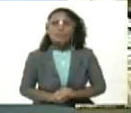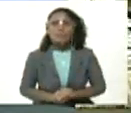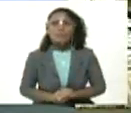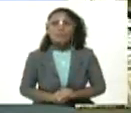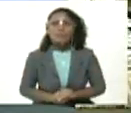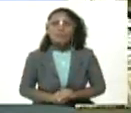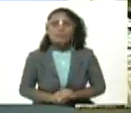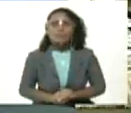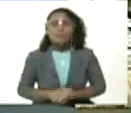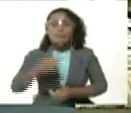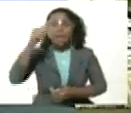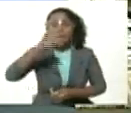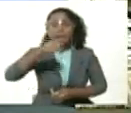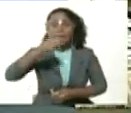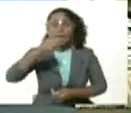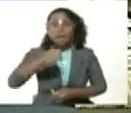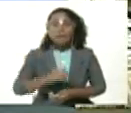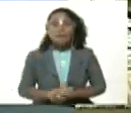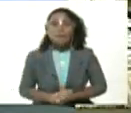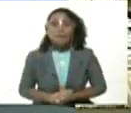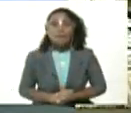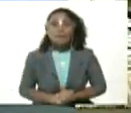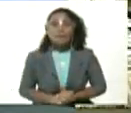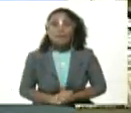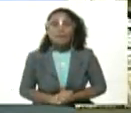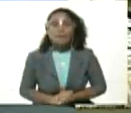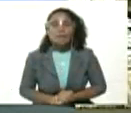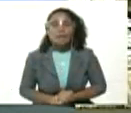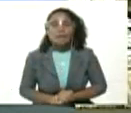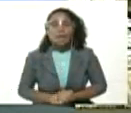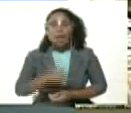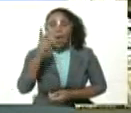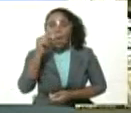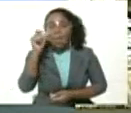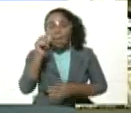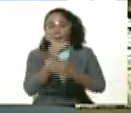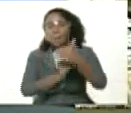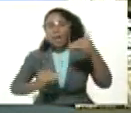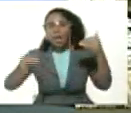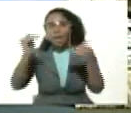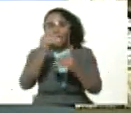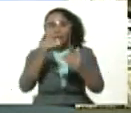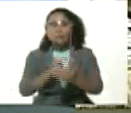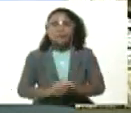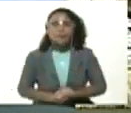a partir de hoy, el conuquero mayor.